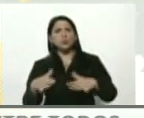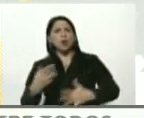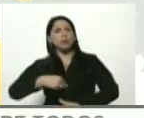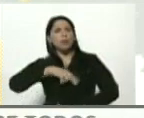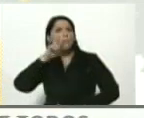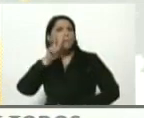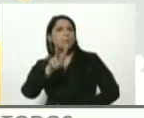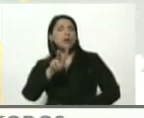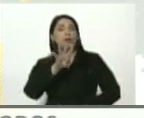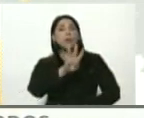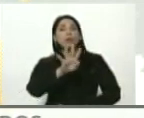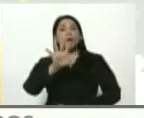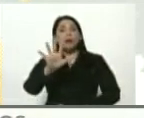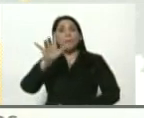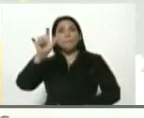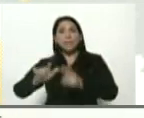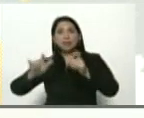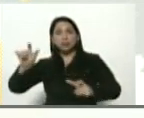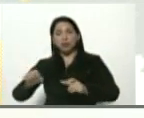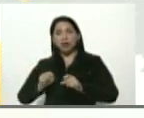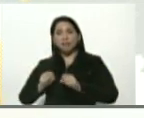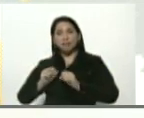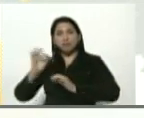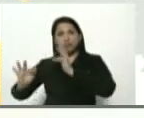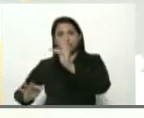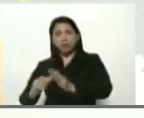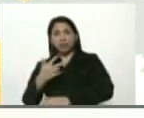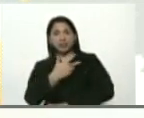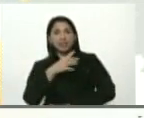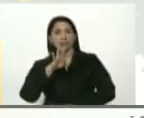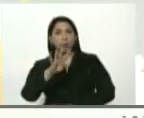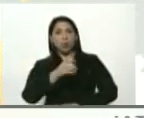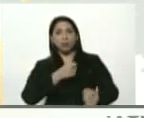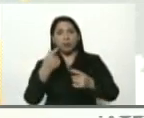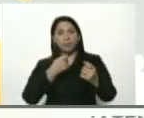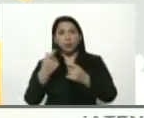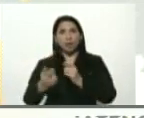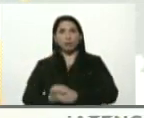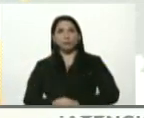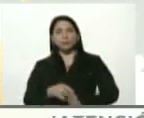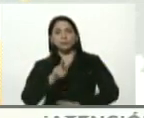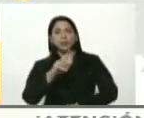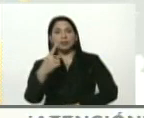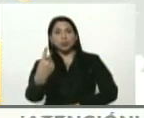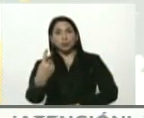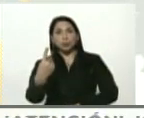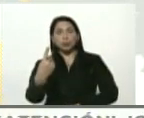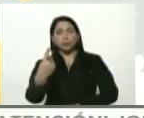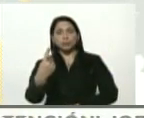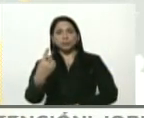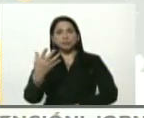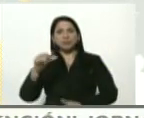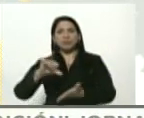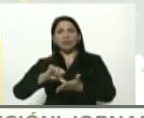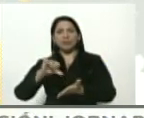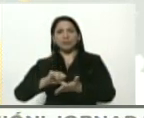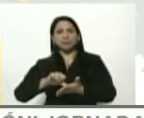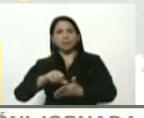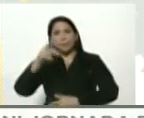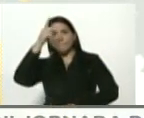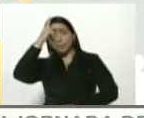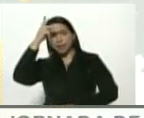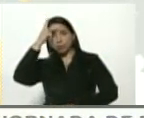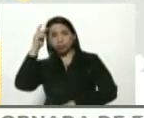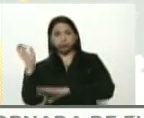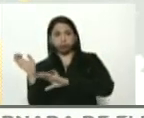de estos 45 casos, 34 son importados, 21 de ellos procedentes de Perú, ya vamos